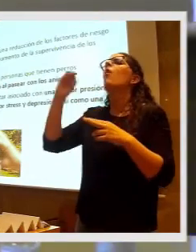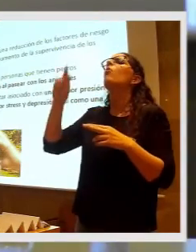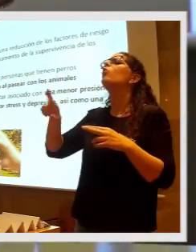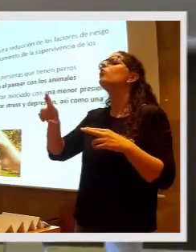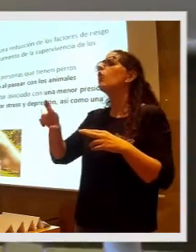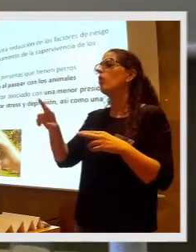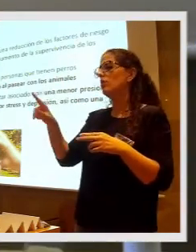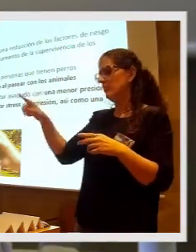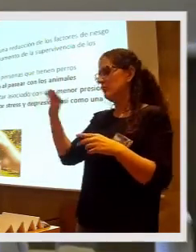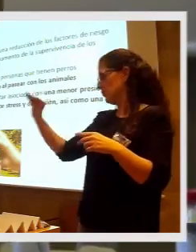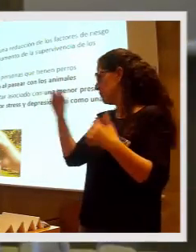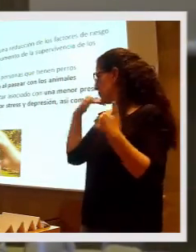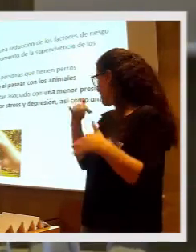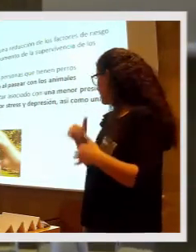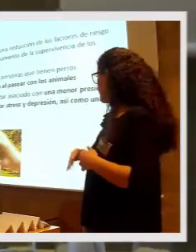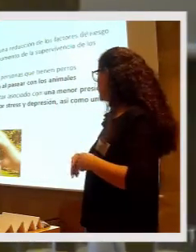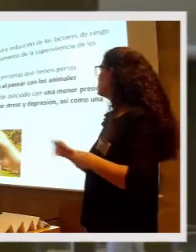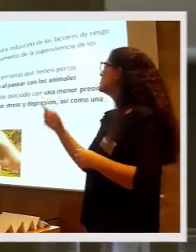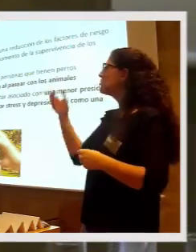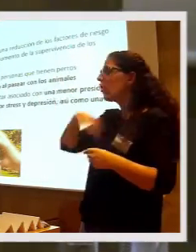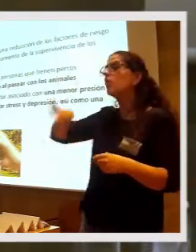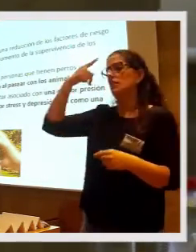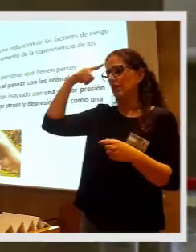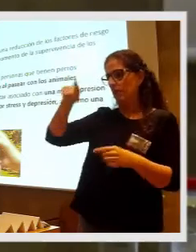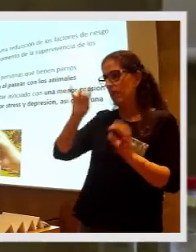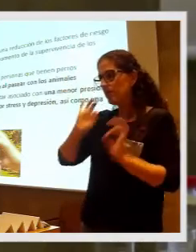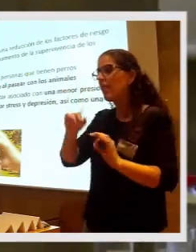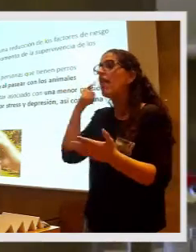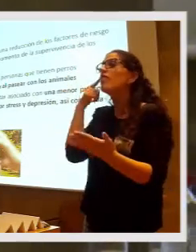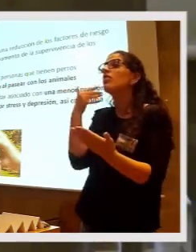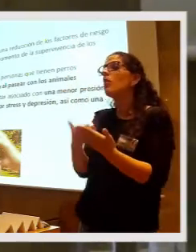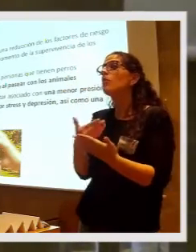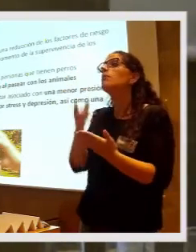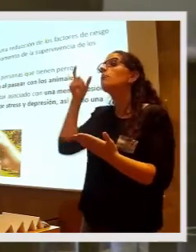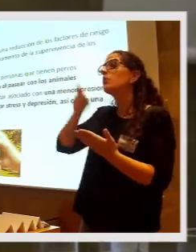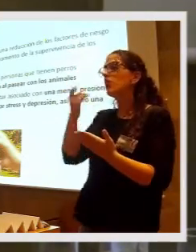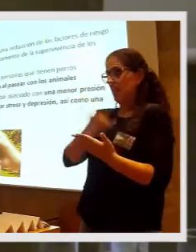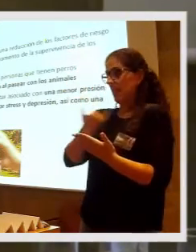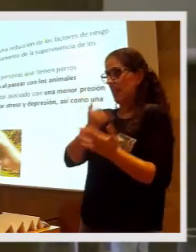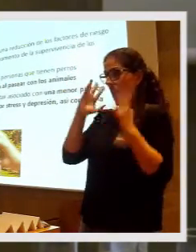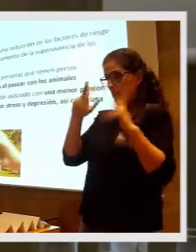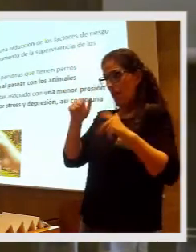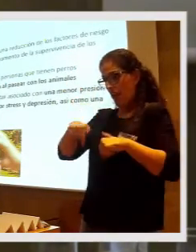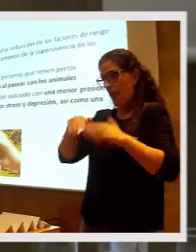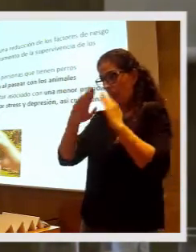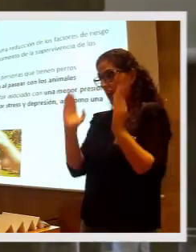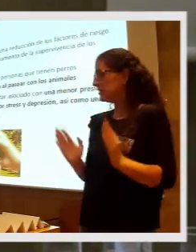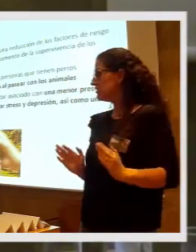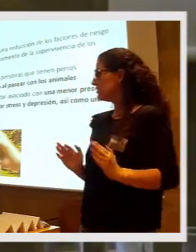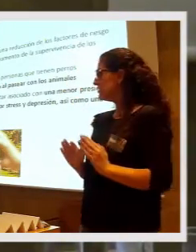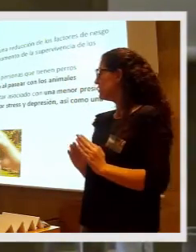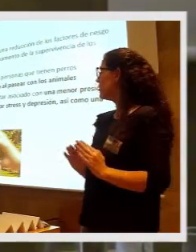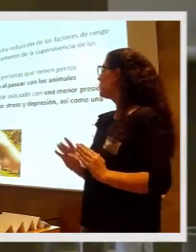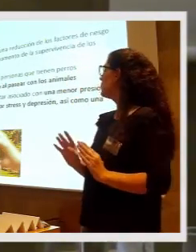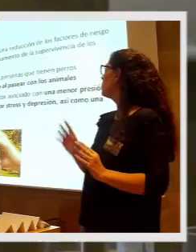animó a poner esto que ya sabemos y que es científico. Se ha demostrado que las personas que tienen animales, y probablemente relacionado con la